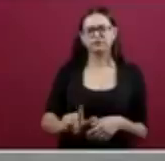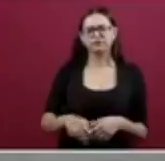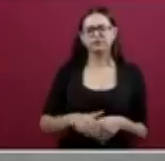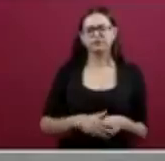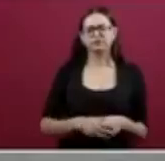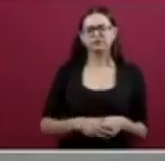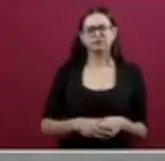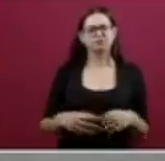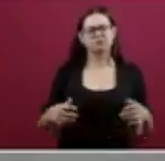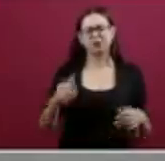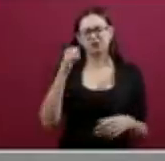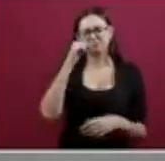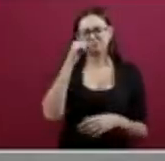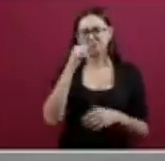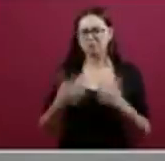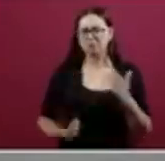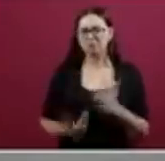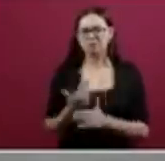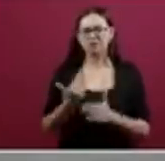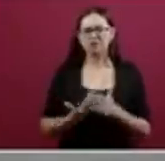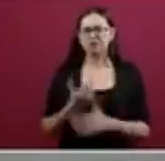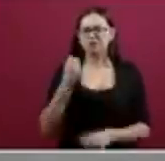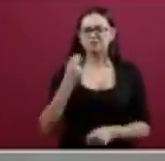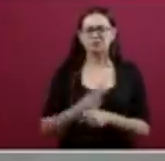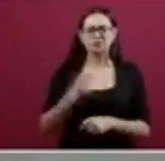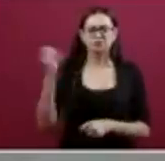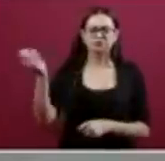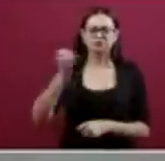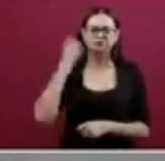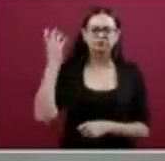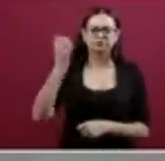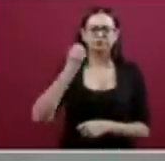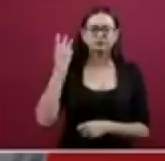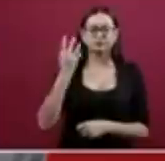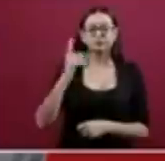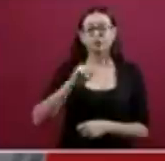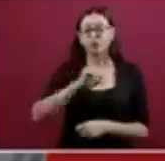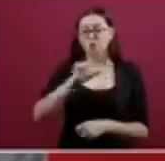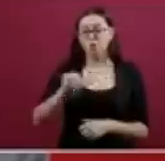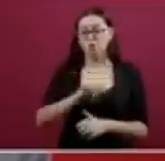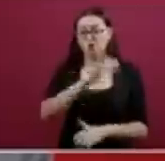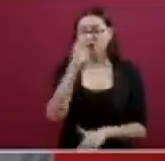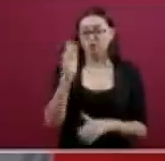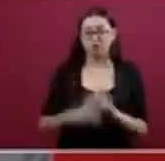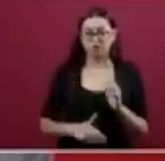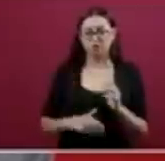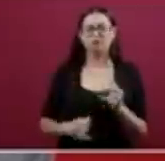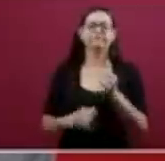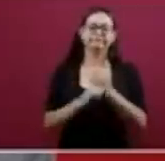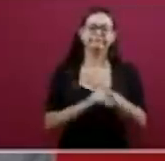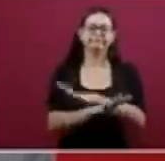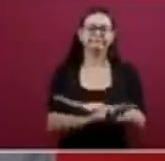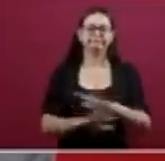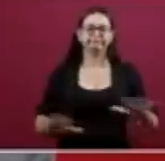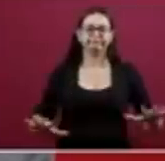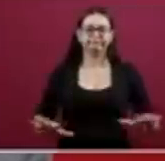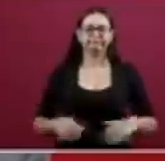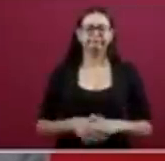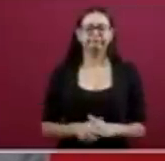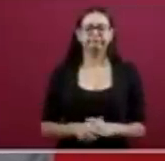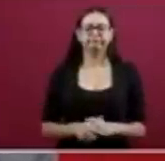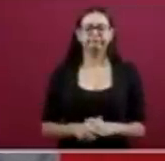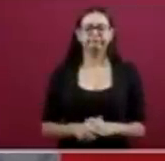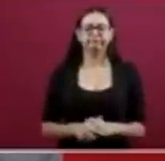conferencia, como siempre, pero luego el informe,